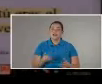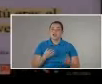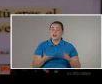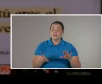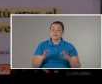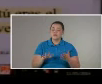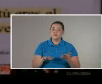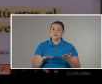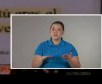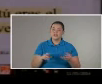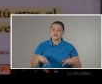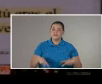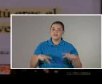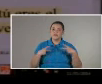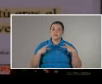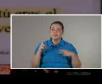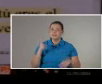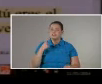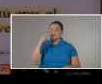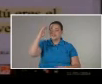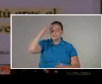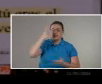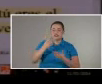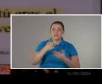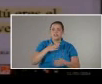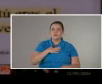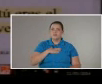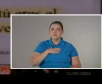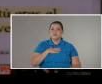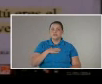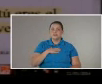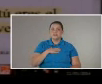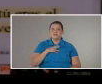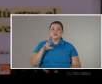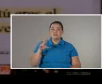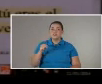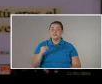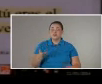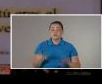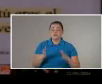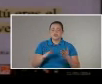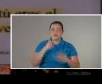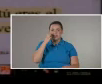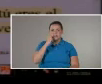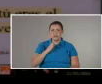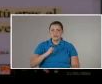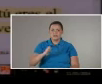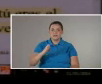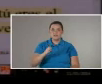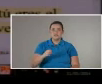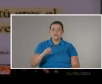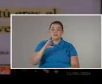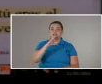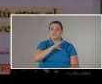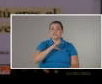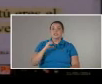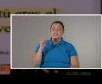todo aquel que vive y cree en mí, no morirá eternamente. ¿Crees esto?